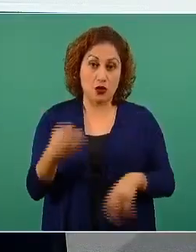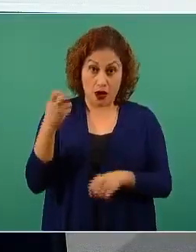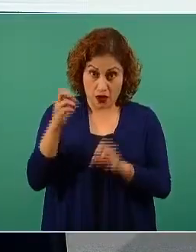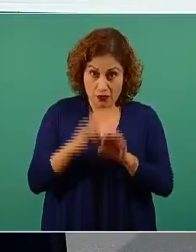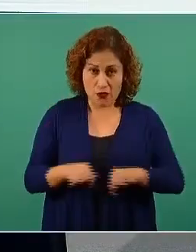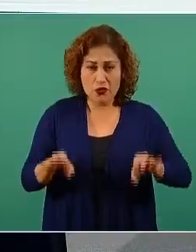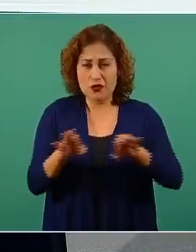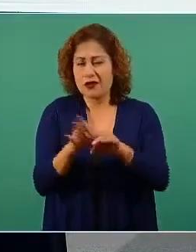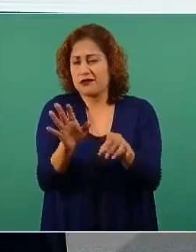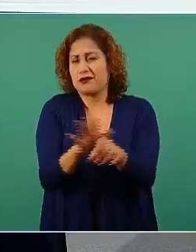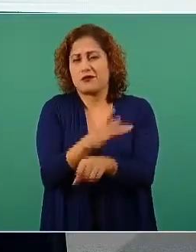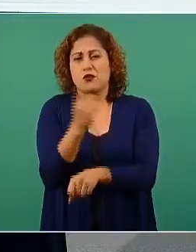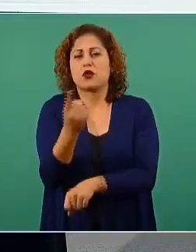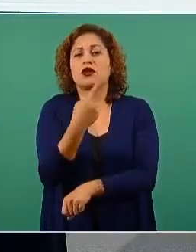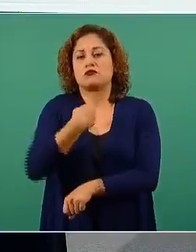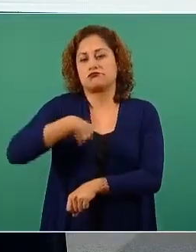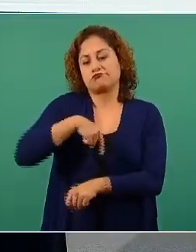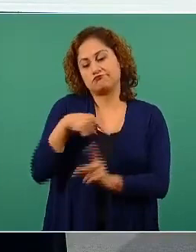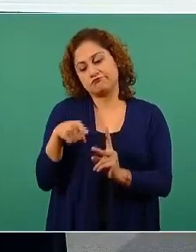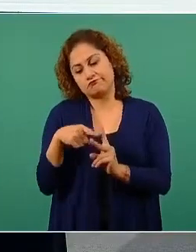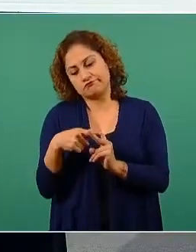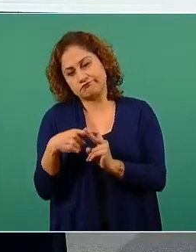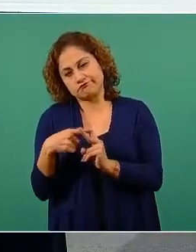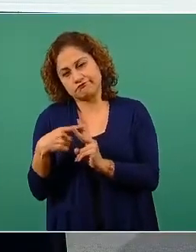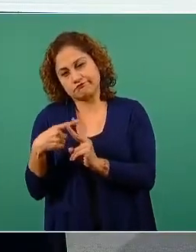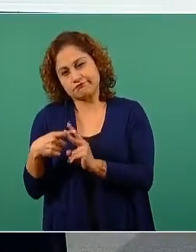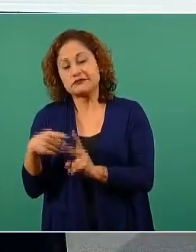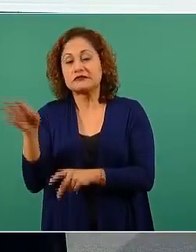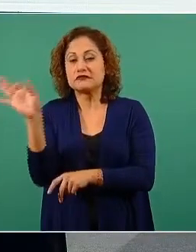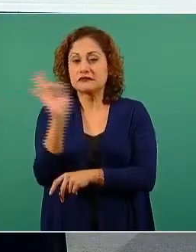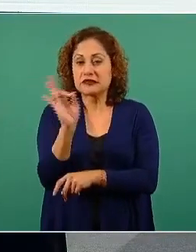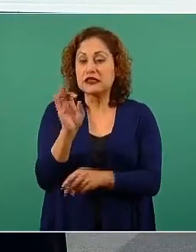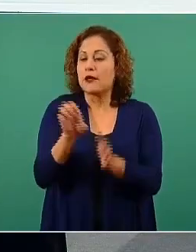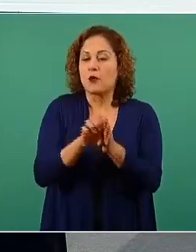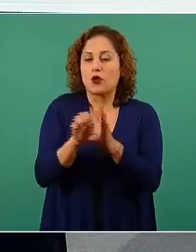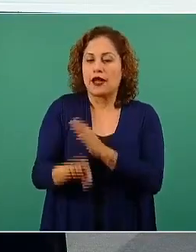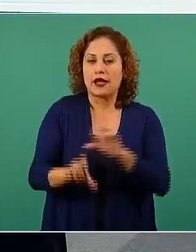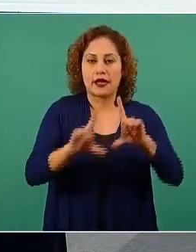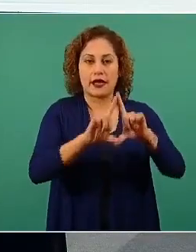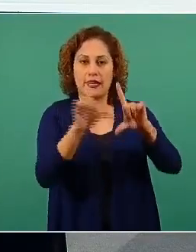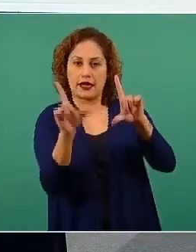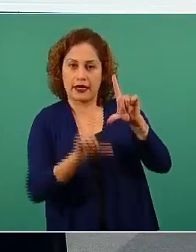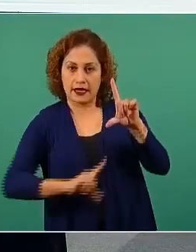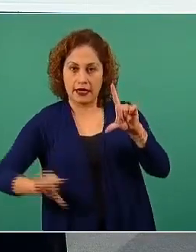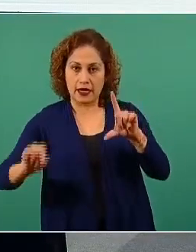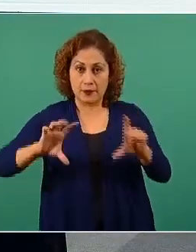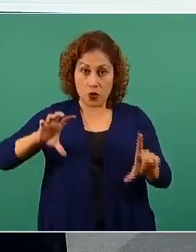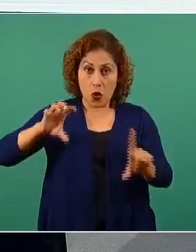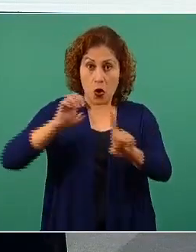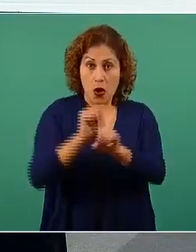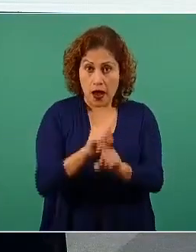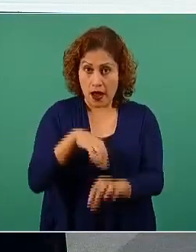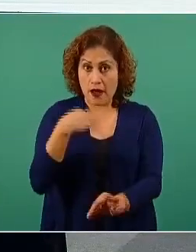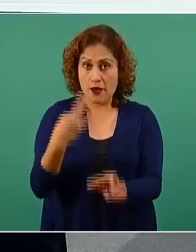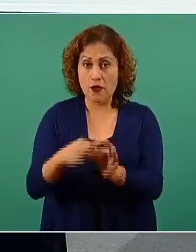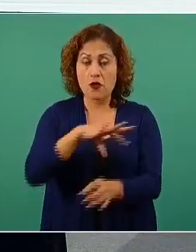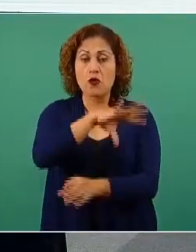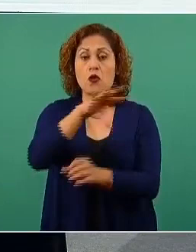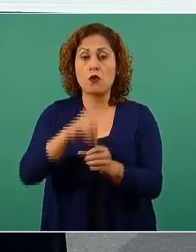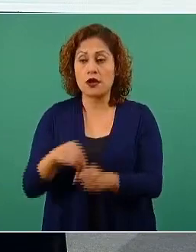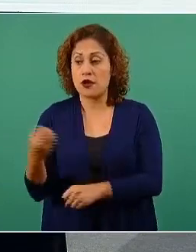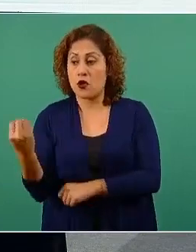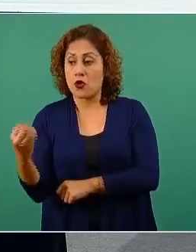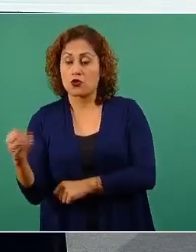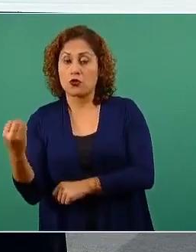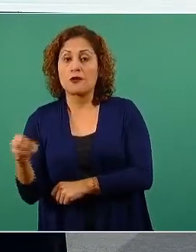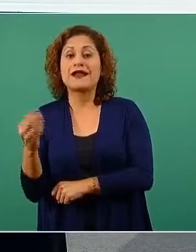podemos ver que necesitaríamos estar vacunando arriba de 500,000 para lograr la meta de octubre.